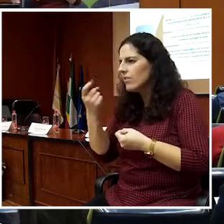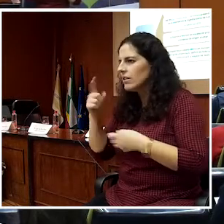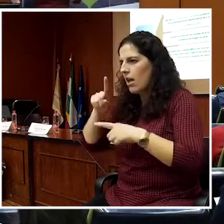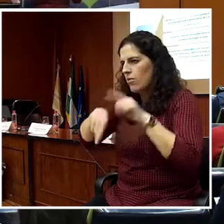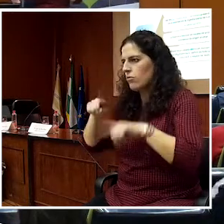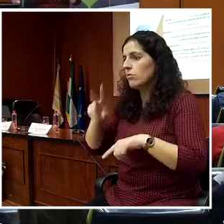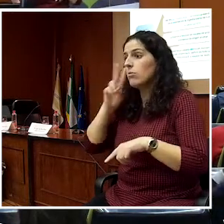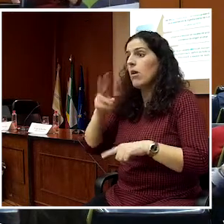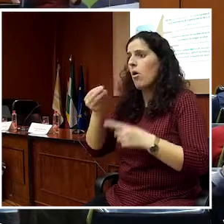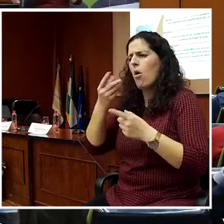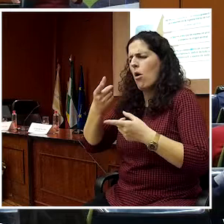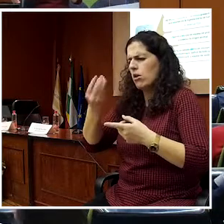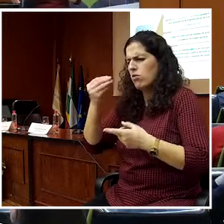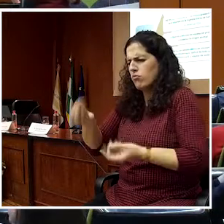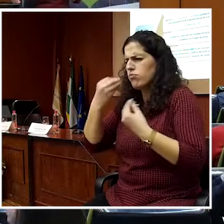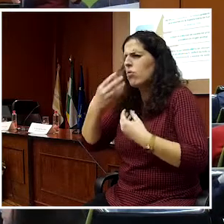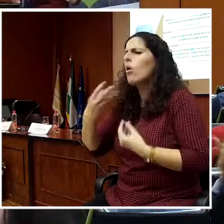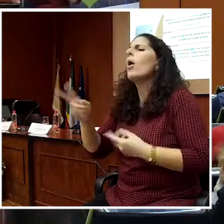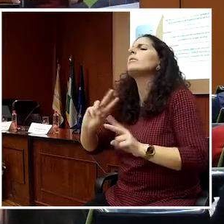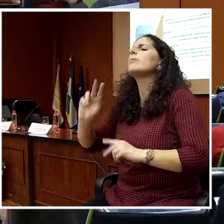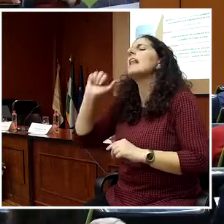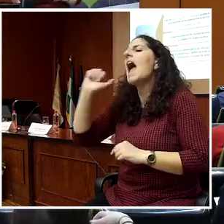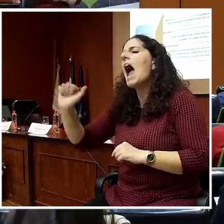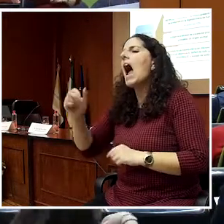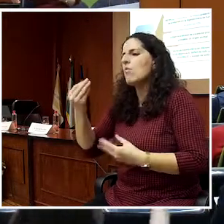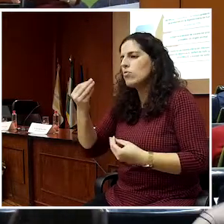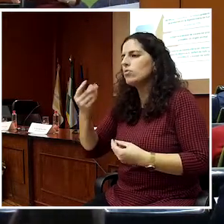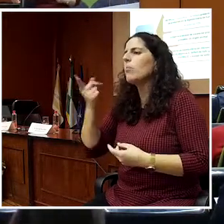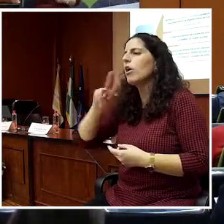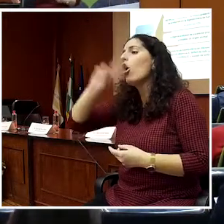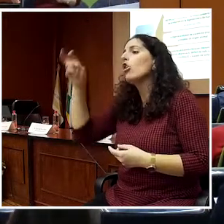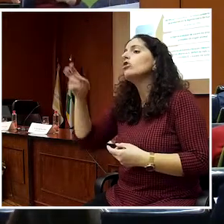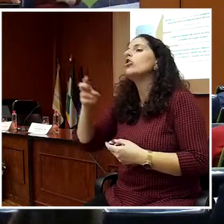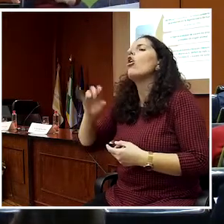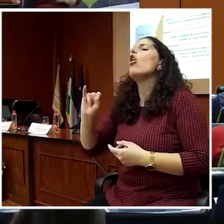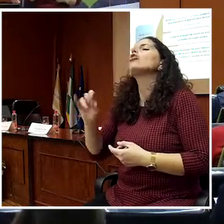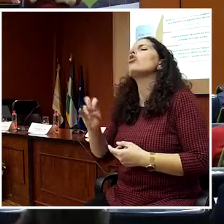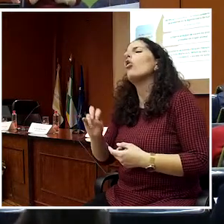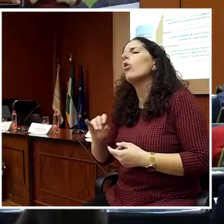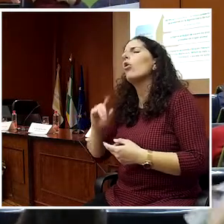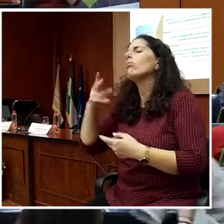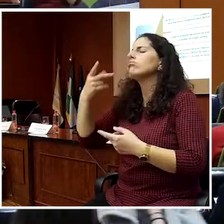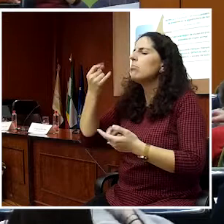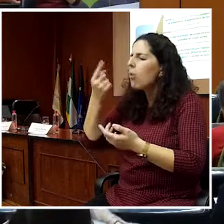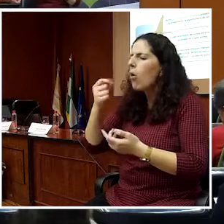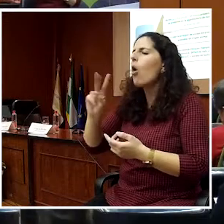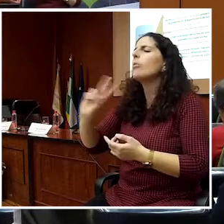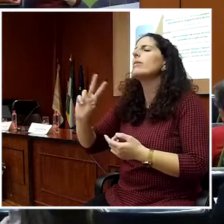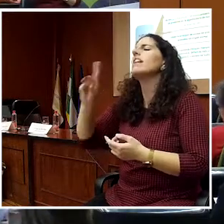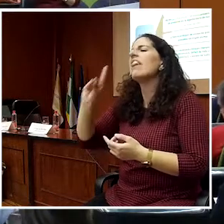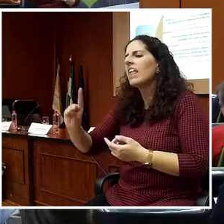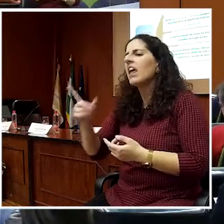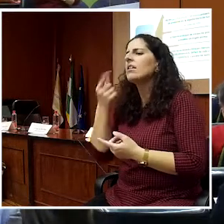pueden tener exceso, por ejemplo, de vitamina A, pero pueden tener déficit de yodo o, por ejemplo, de vitamina D,